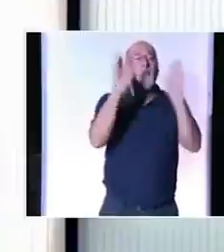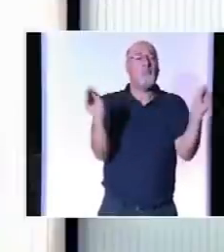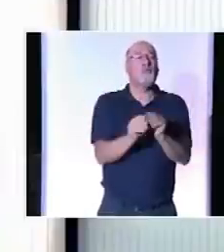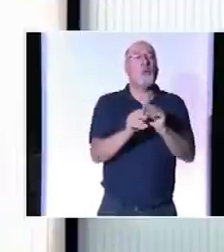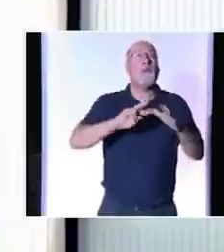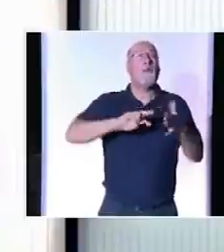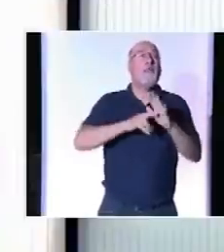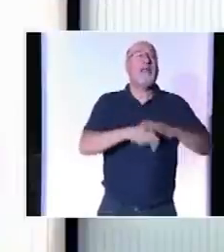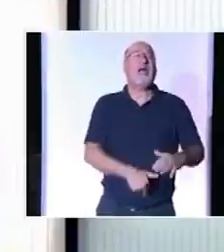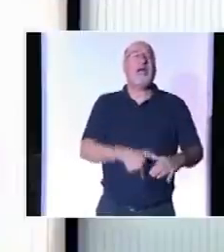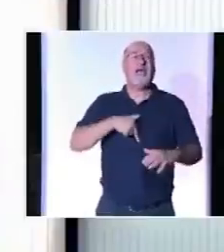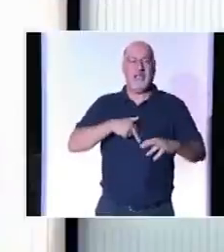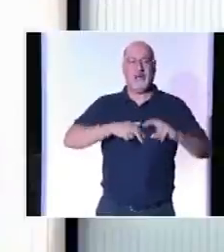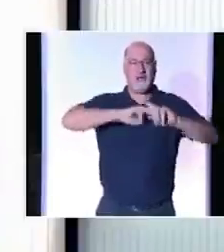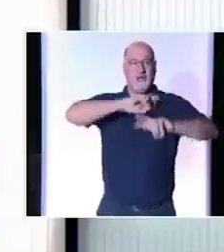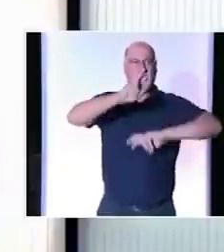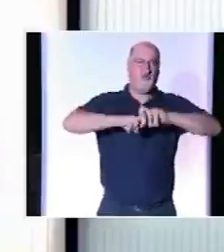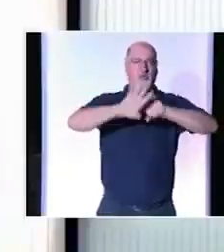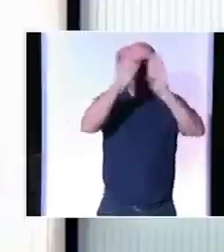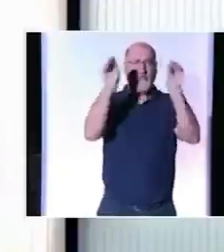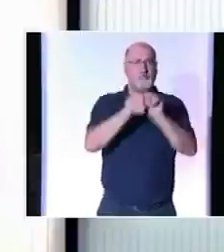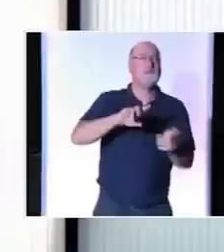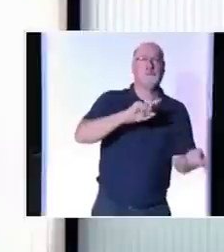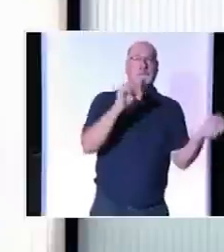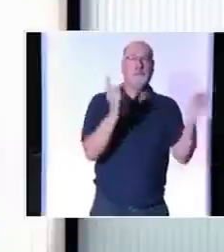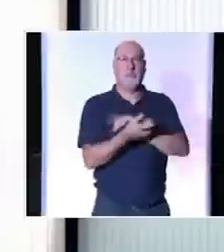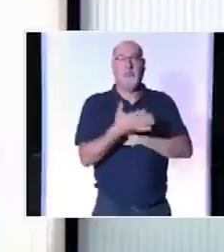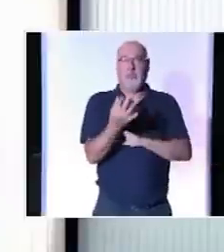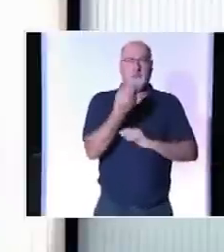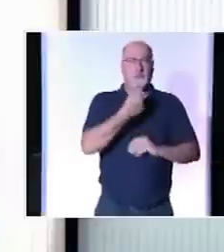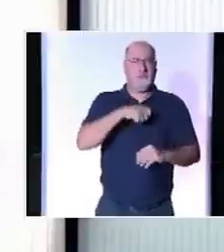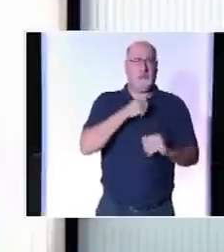se destruyeron 175.000 puestos de trabajo, pero